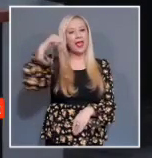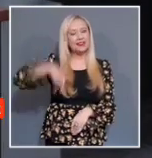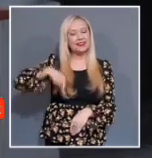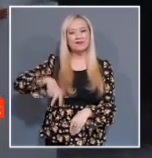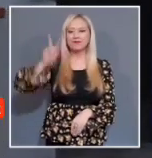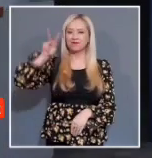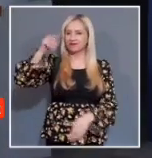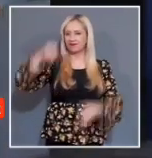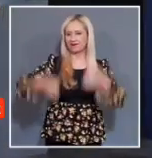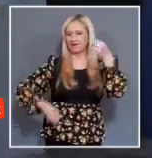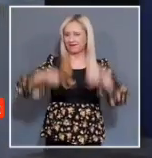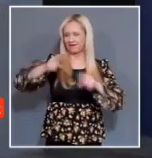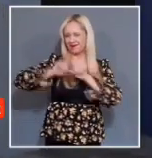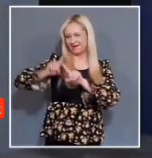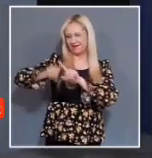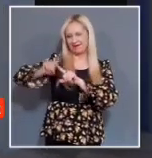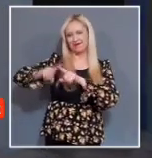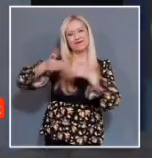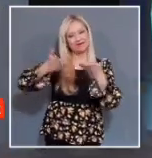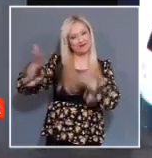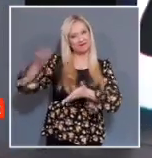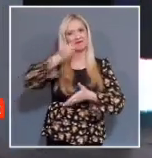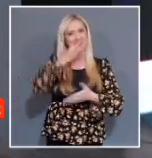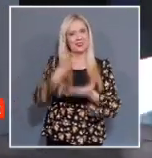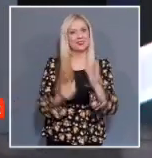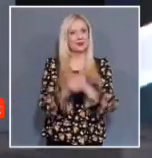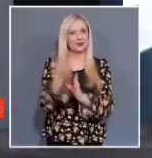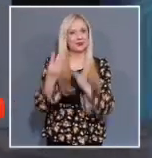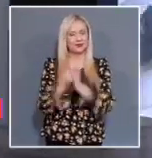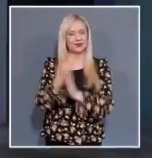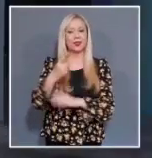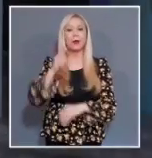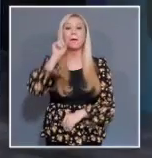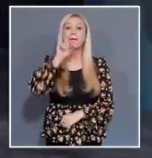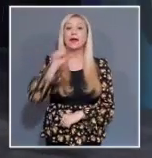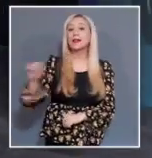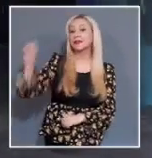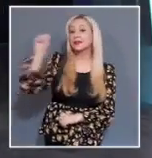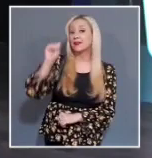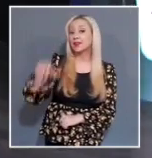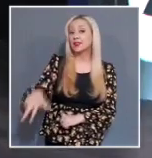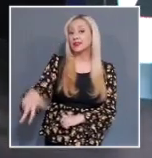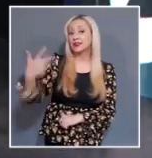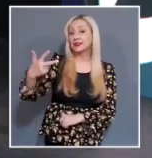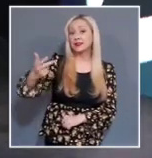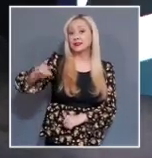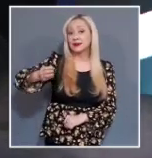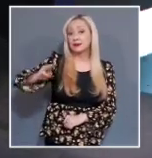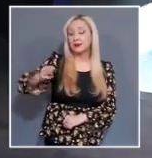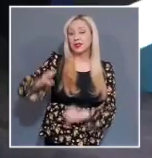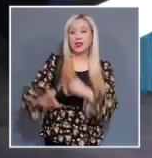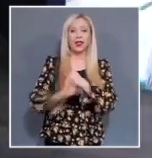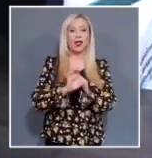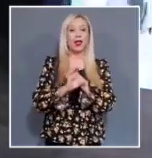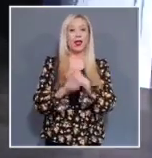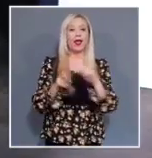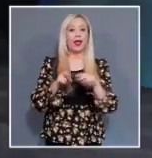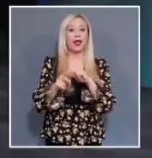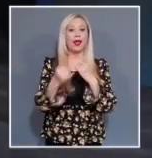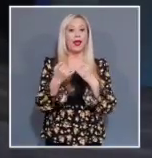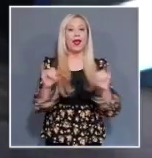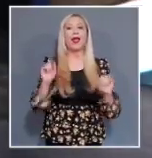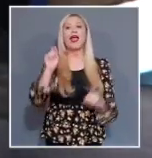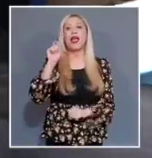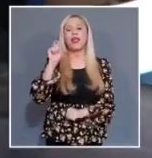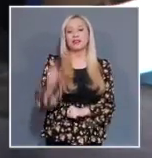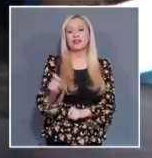de Televisión y estar pendiente mañana sábado 13 de mayo del estreno de Semanario Judicial. Es